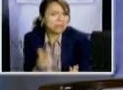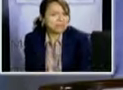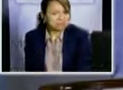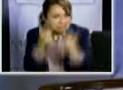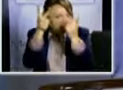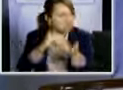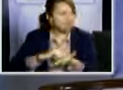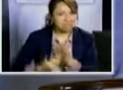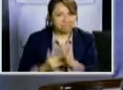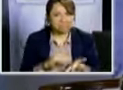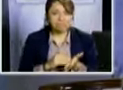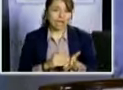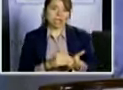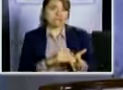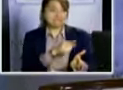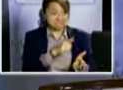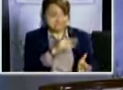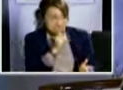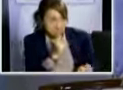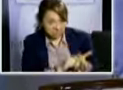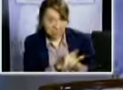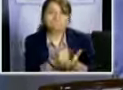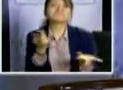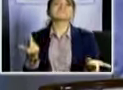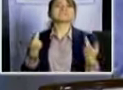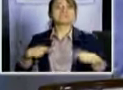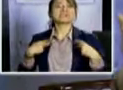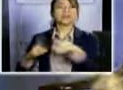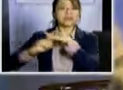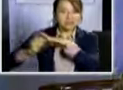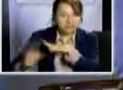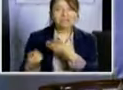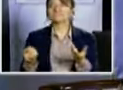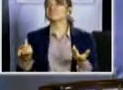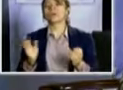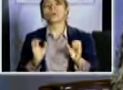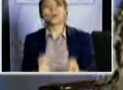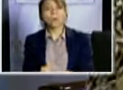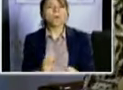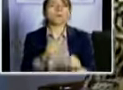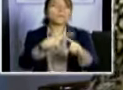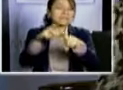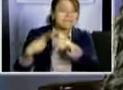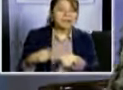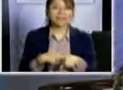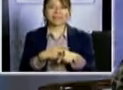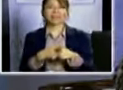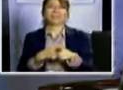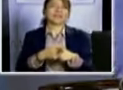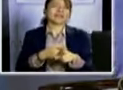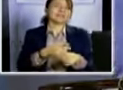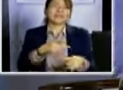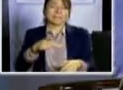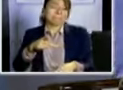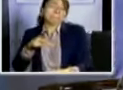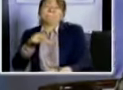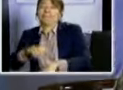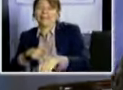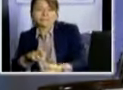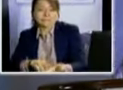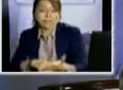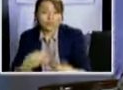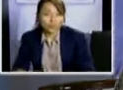traficando en petróleo, están traficando en minería, ya están traficando en cigarros, ¿sí? Entonces, aquí cuando se habla, yo